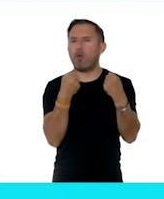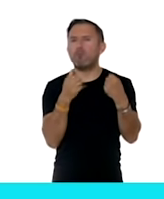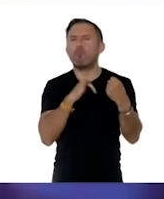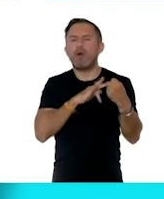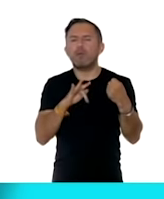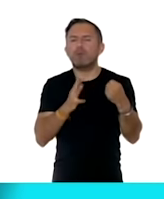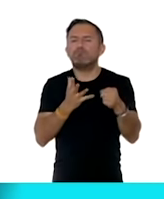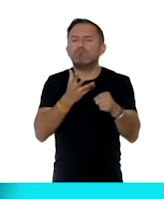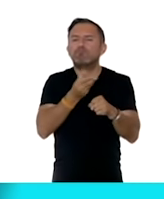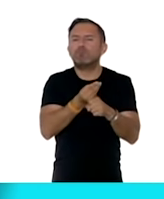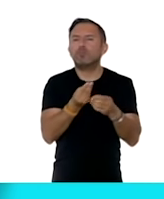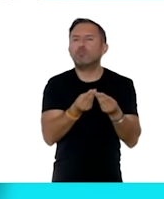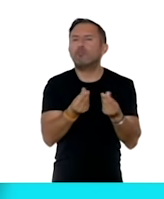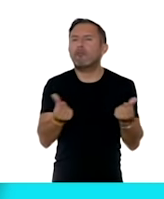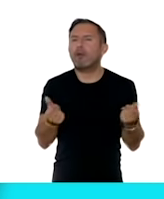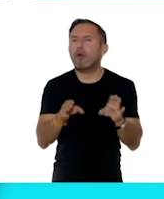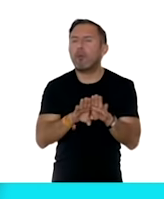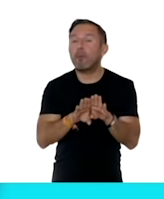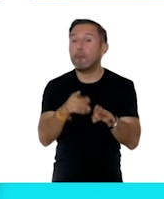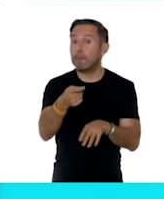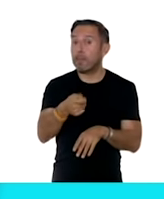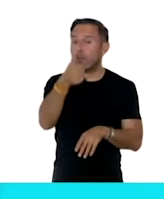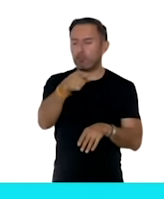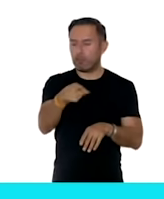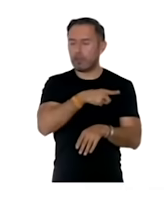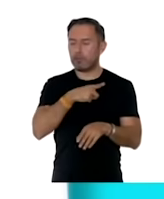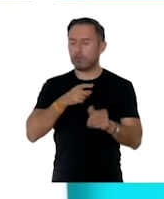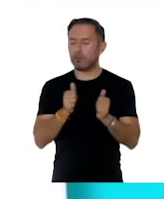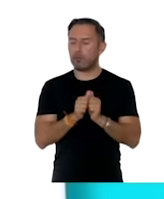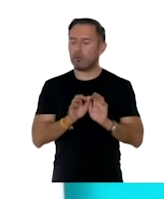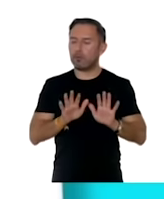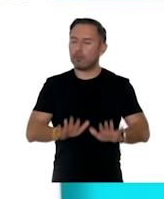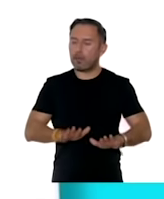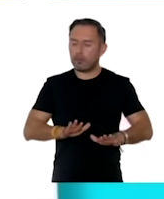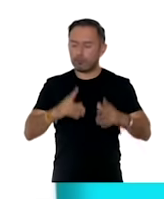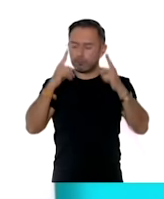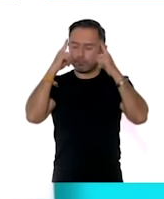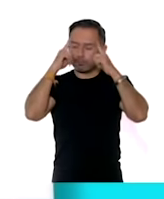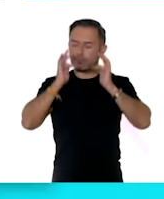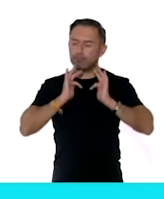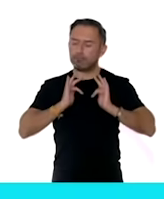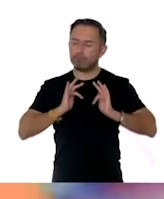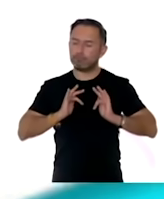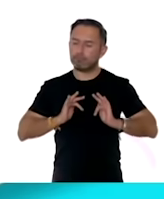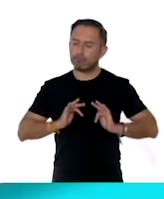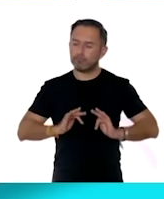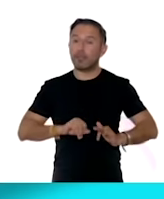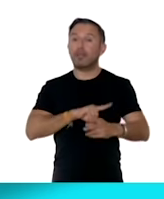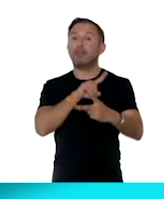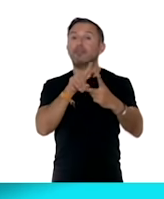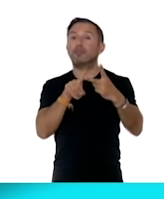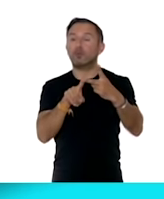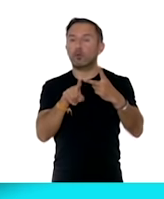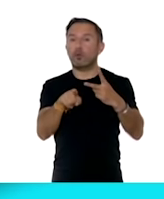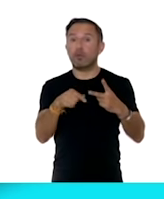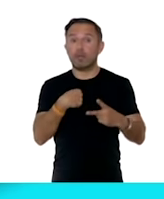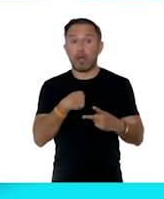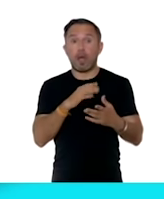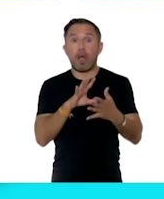Primero, tómate un tiempo para tranquilizarte. Después, di lo que piensas y sientes con